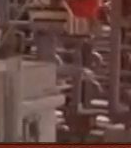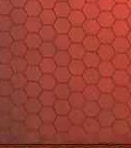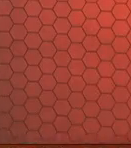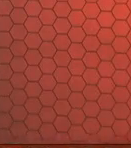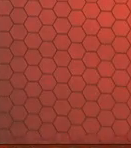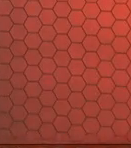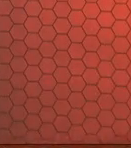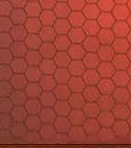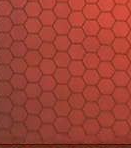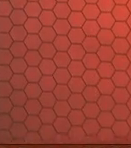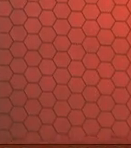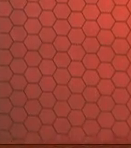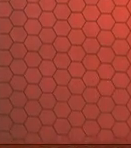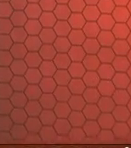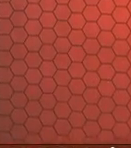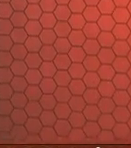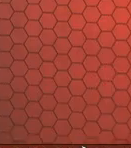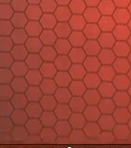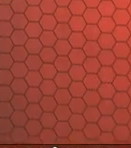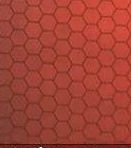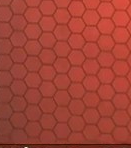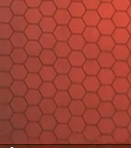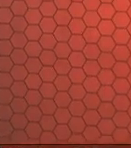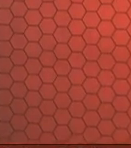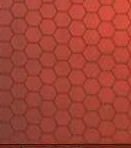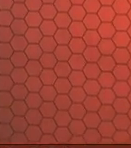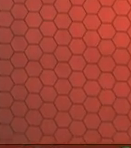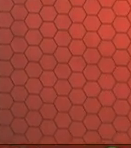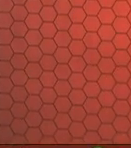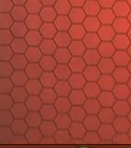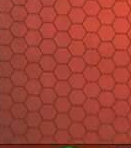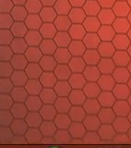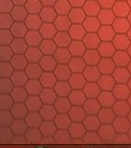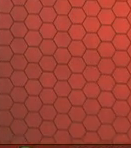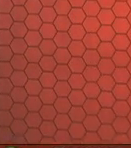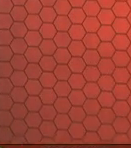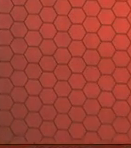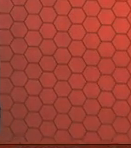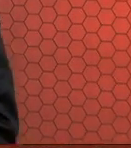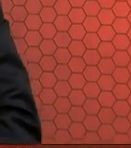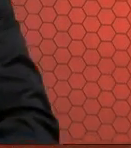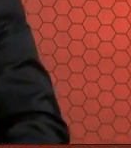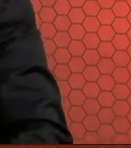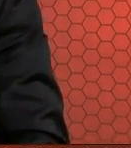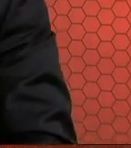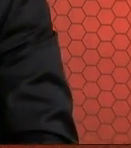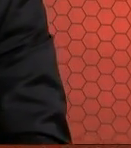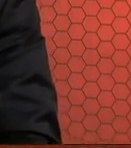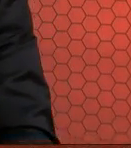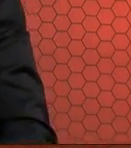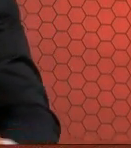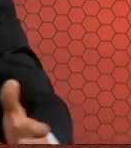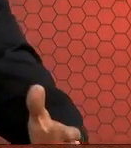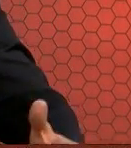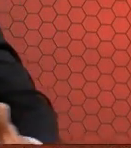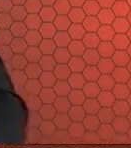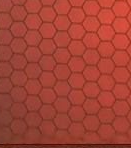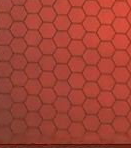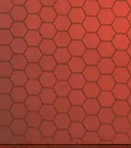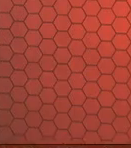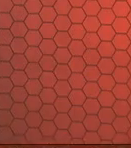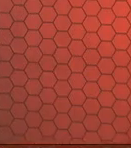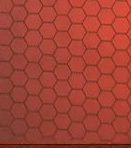futuro y desarrollo de nuestra megalópolis. Gracias, un fuerte abrazo. Así es, buen día, un saludo para todos los ustedes. Gracias, muchísimas gracias.